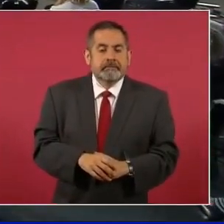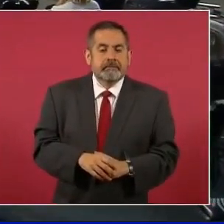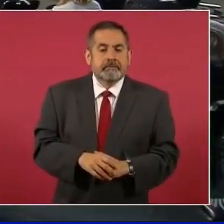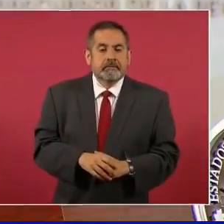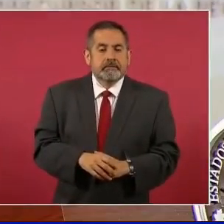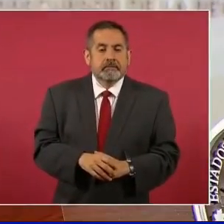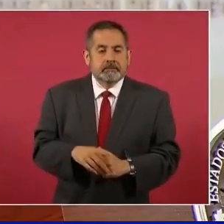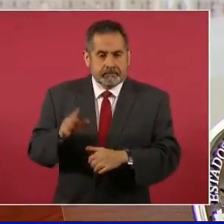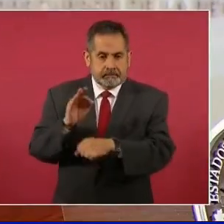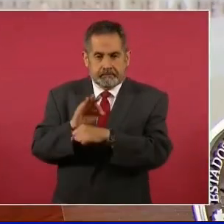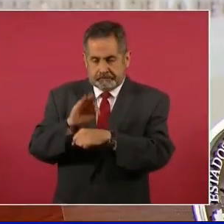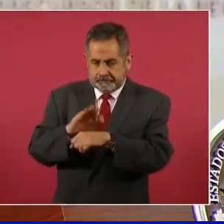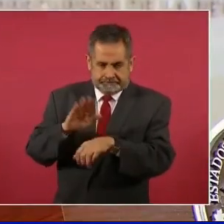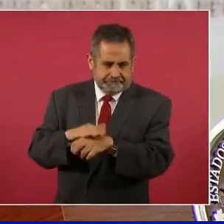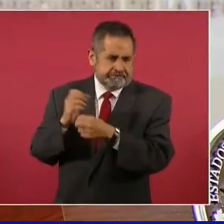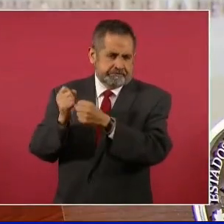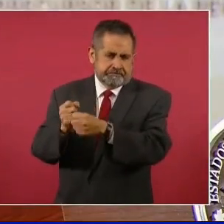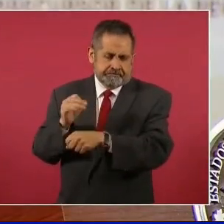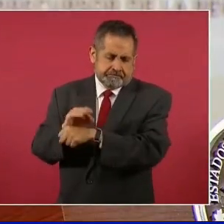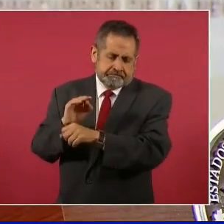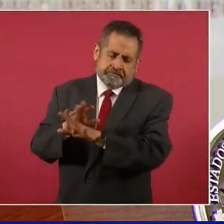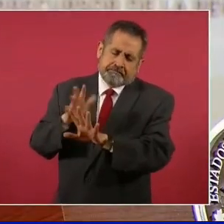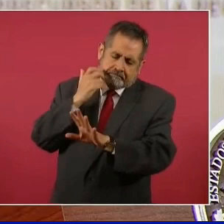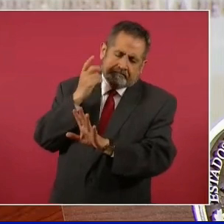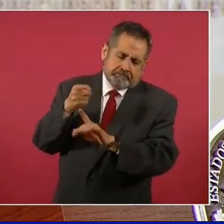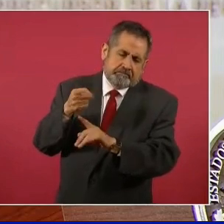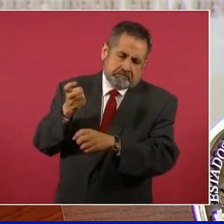que los defienda más.